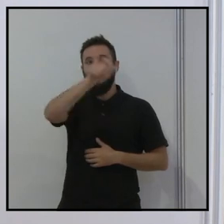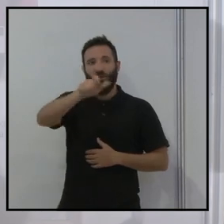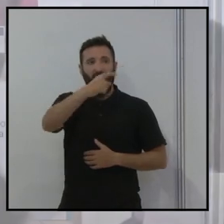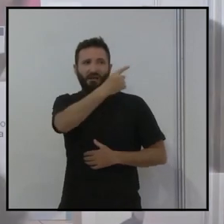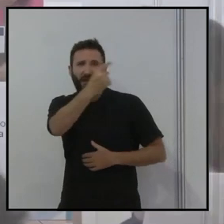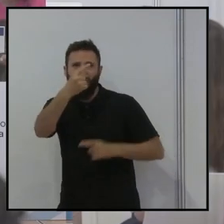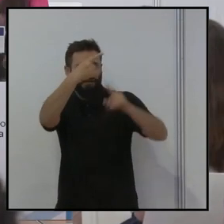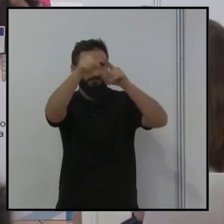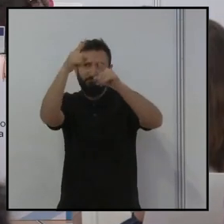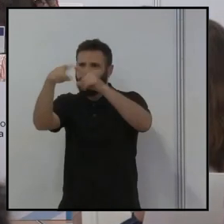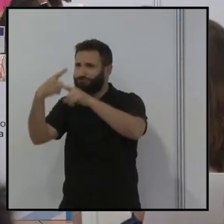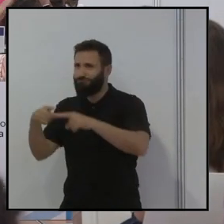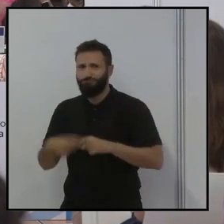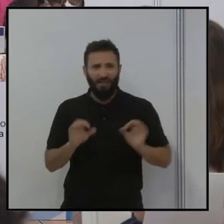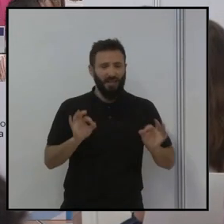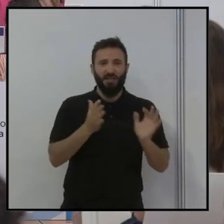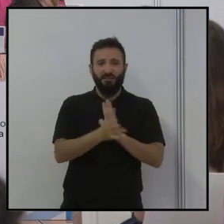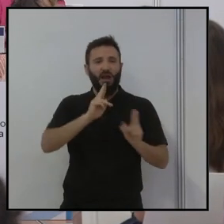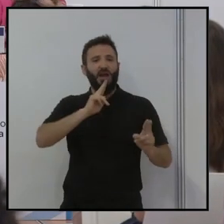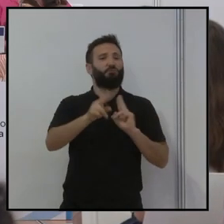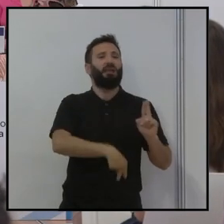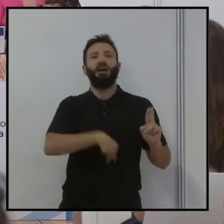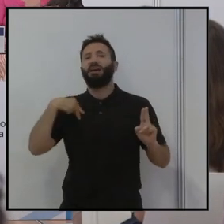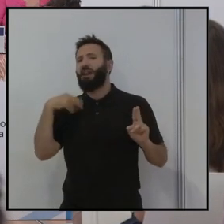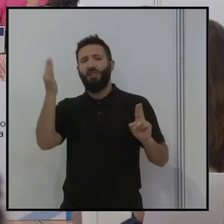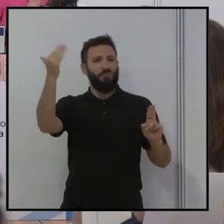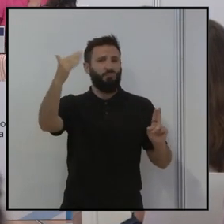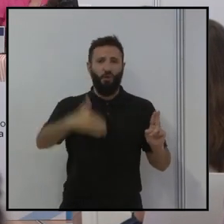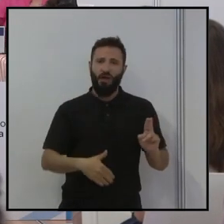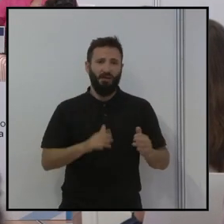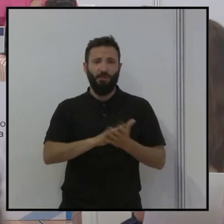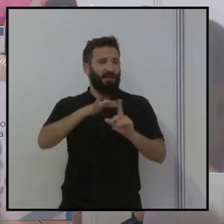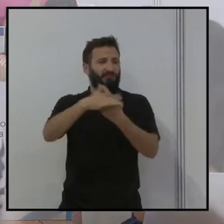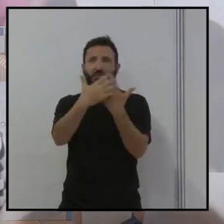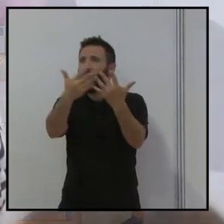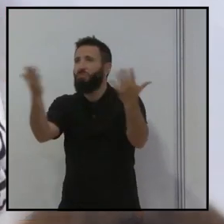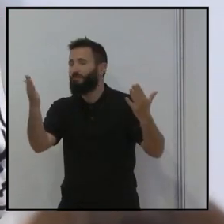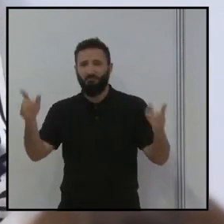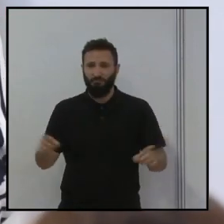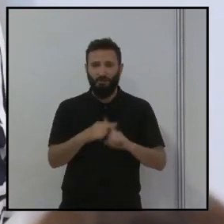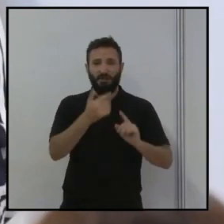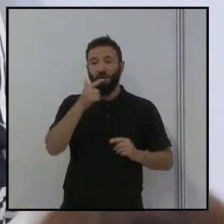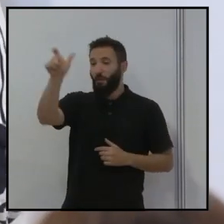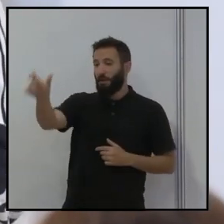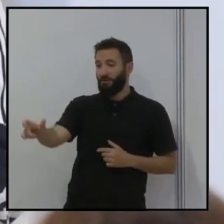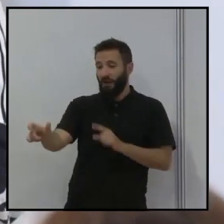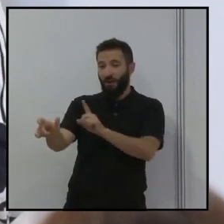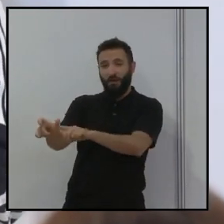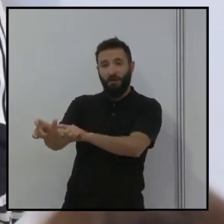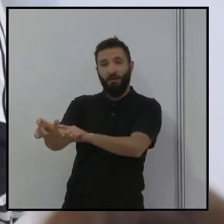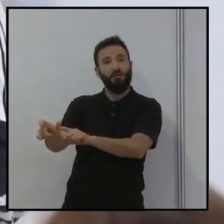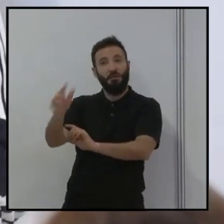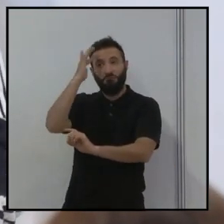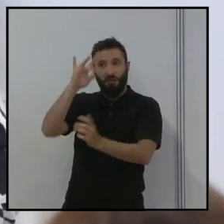absurdo. No hay una respuesta que sirva general para cualquier situación. Es decir, no es lo mismo alguien que de repente pueda tener